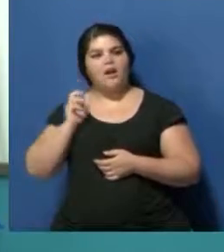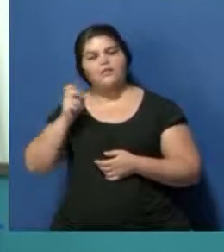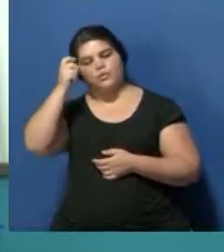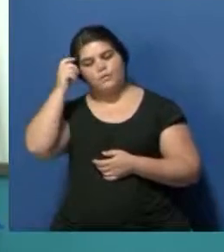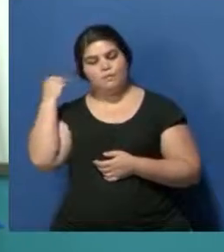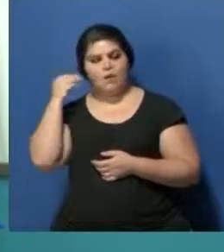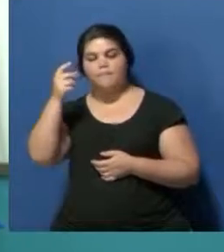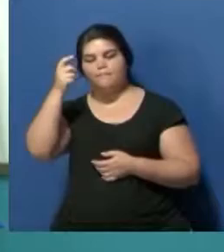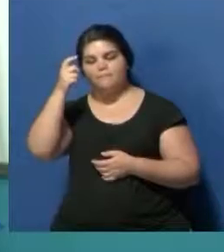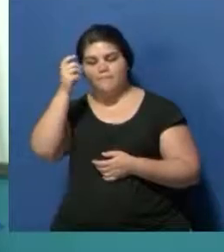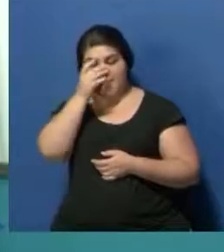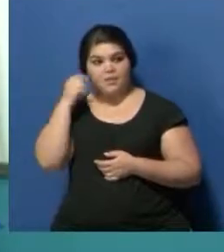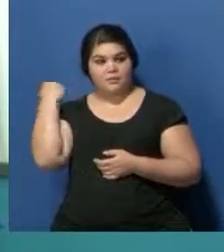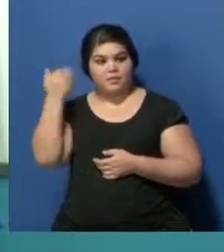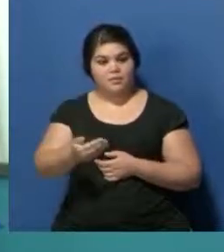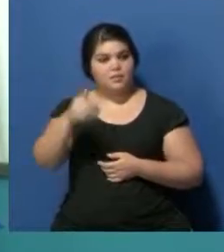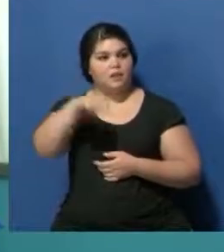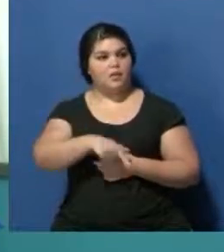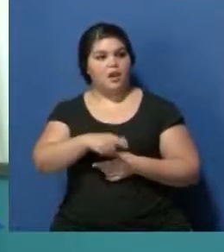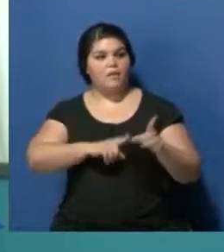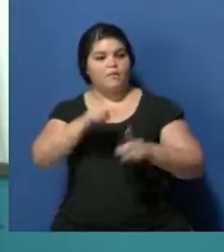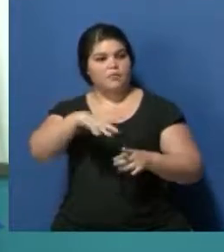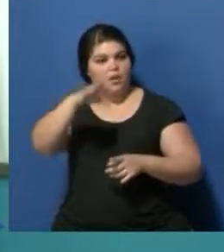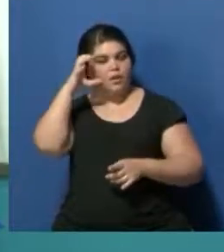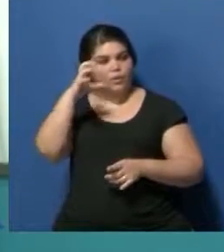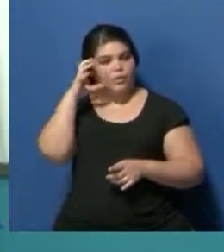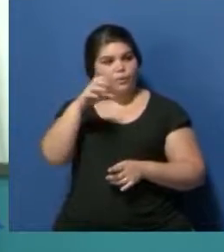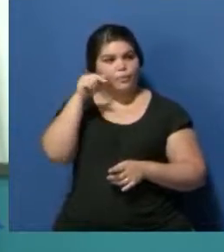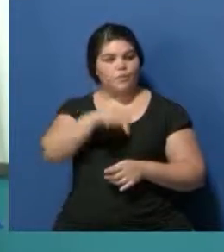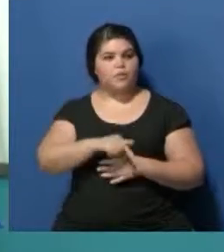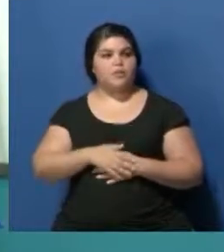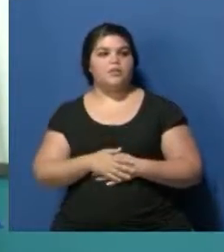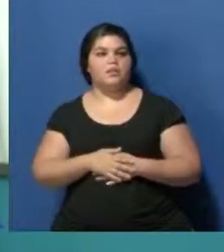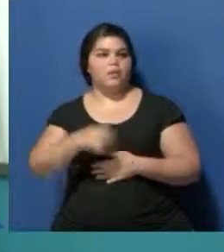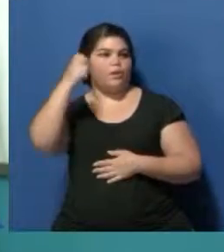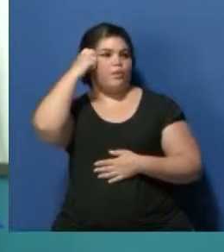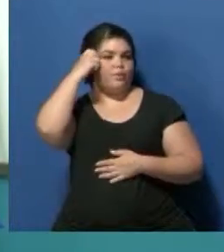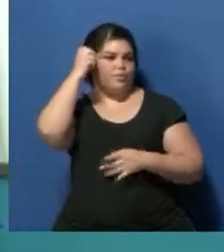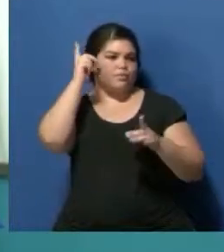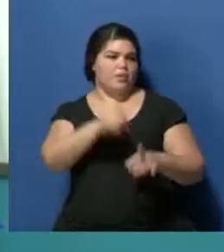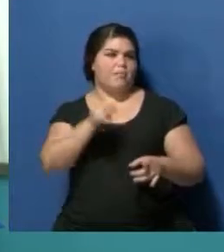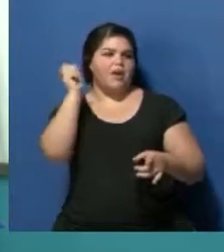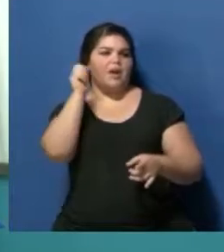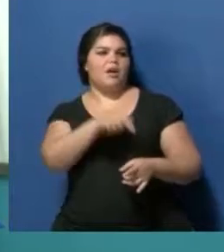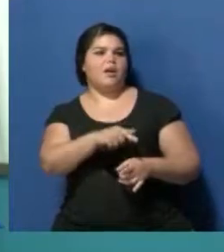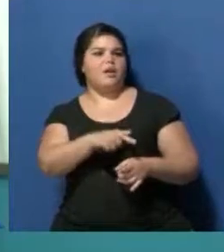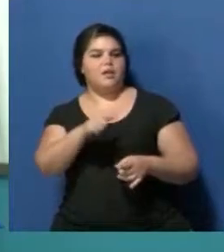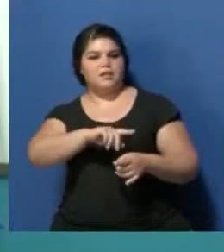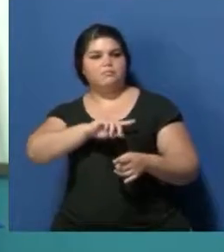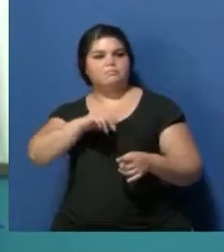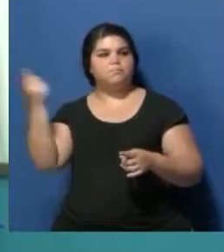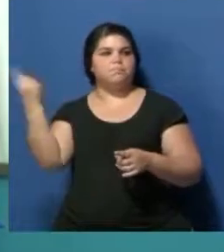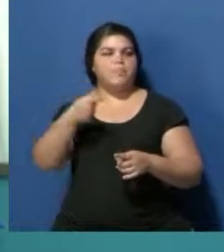periodo menemista con una corte adicta, hemos recordado periodos con el Congreso también que ha sido una escribanía del Poder